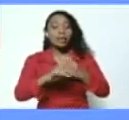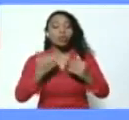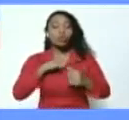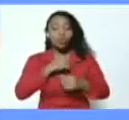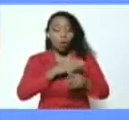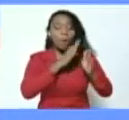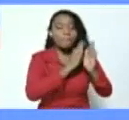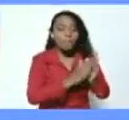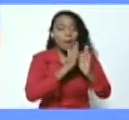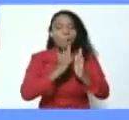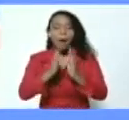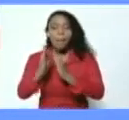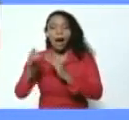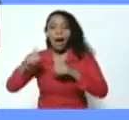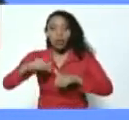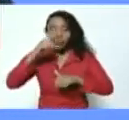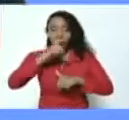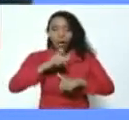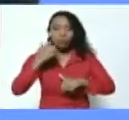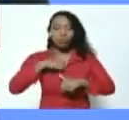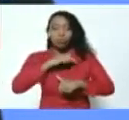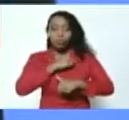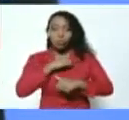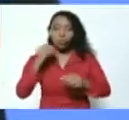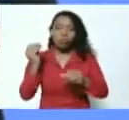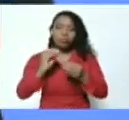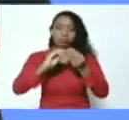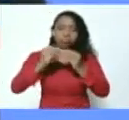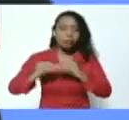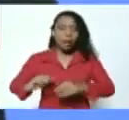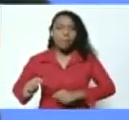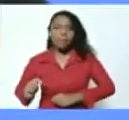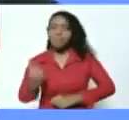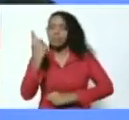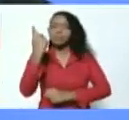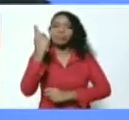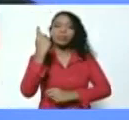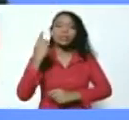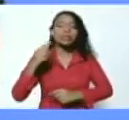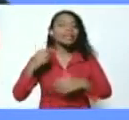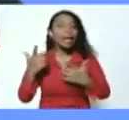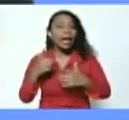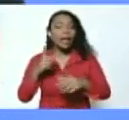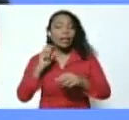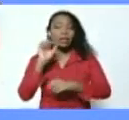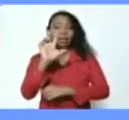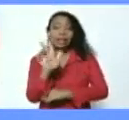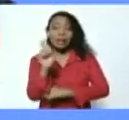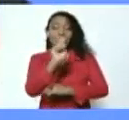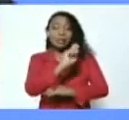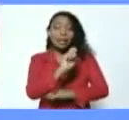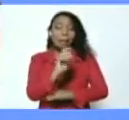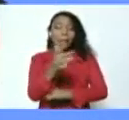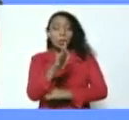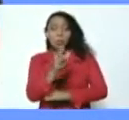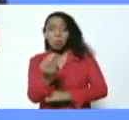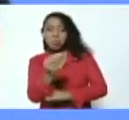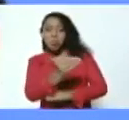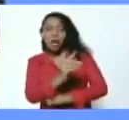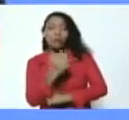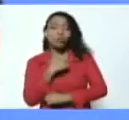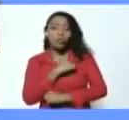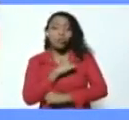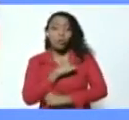realizando durante todos estos años, primera vez que durante 3 meses y un poco más